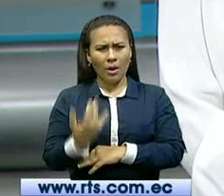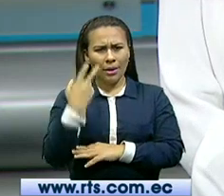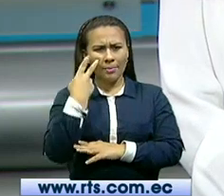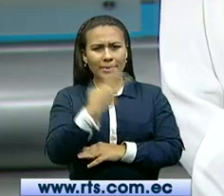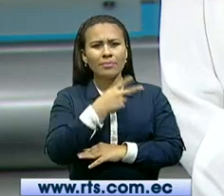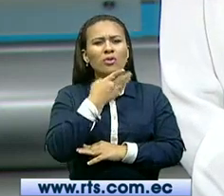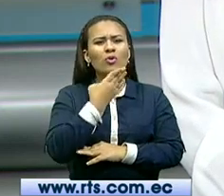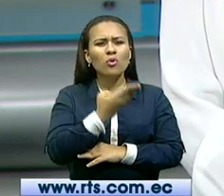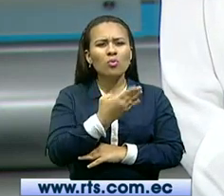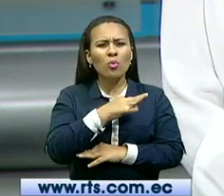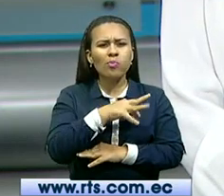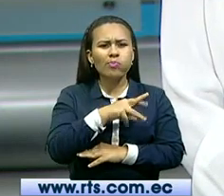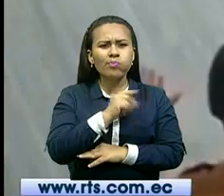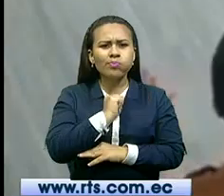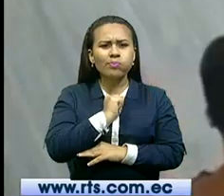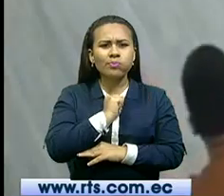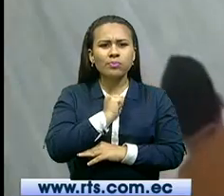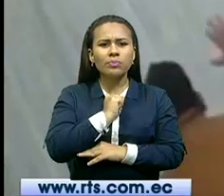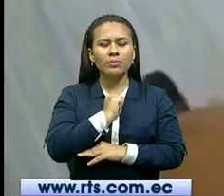modus operandi.